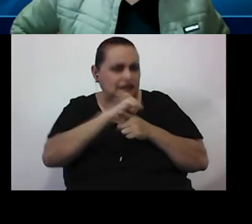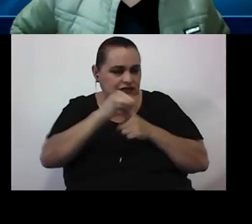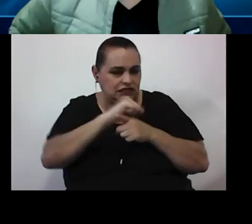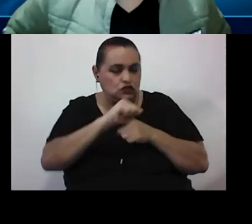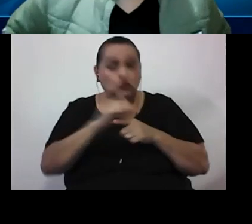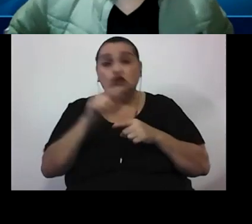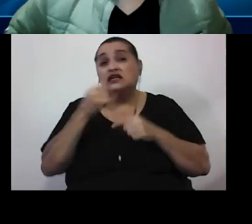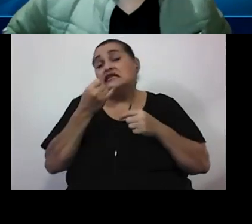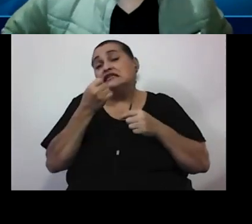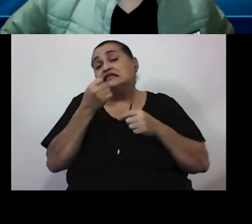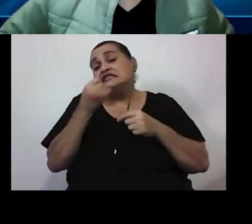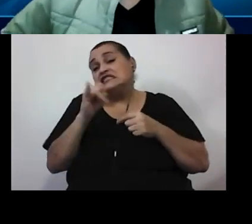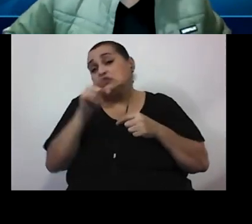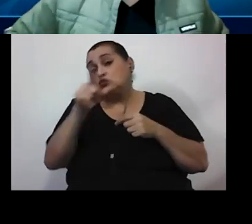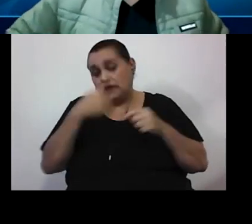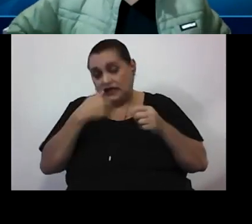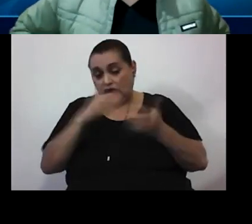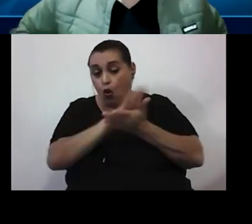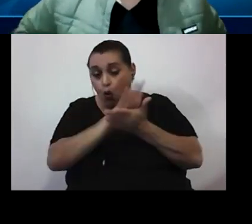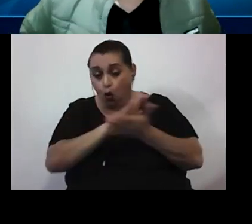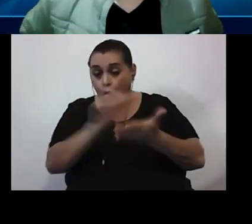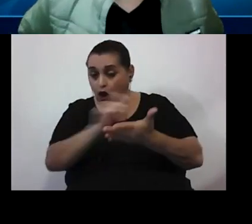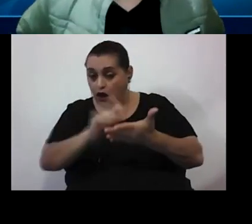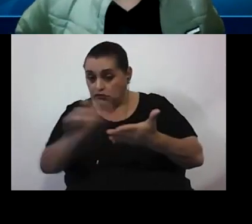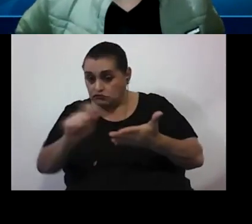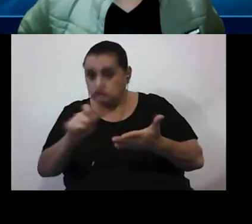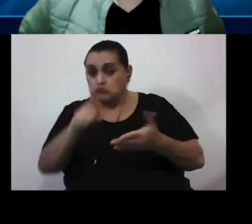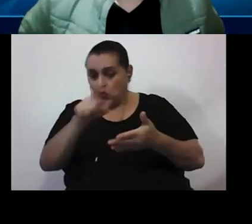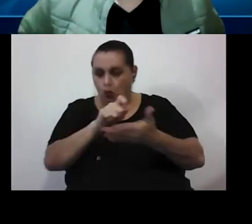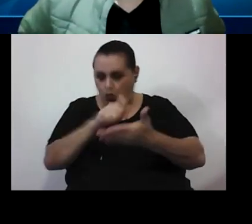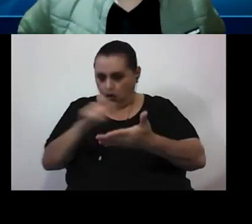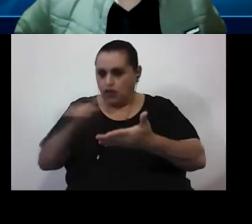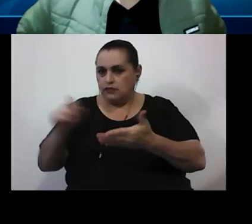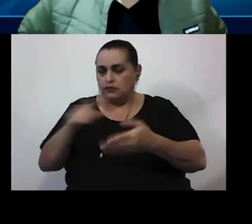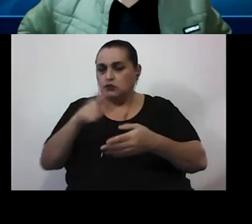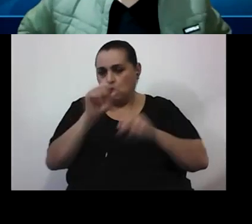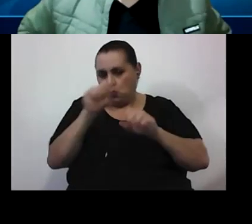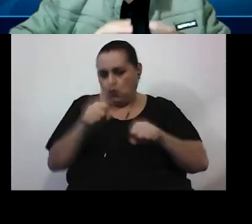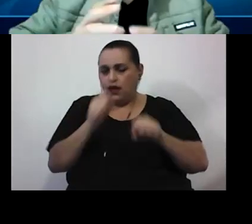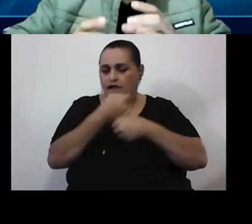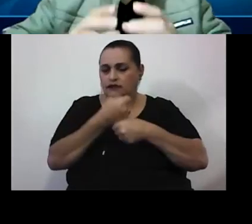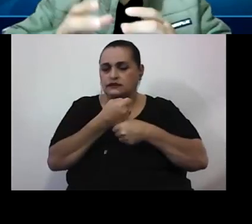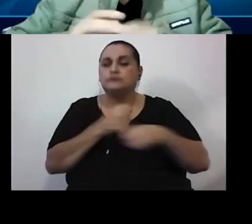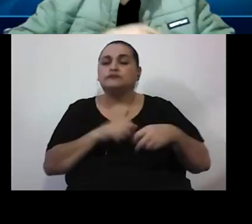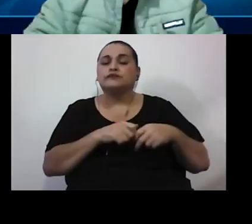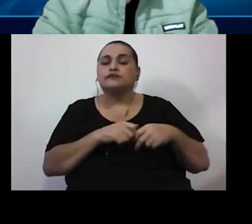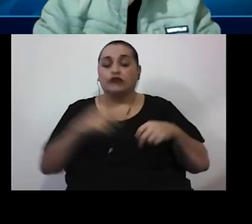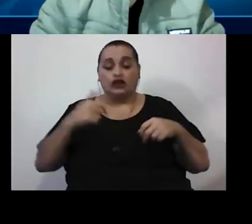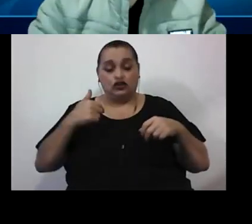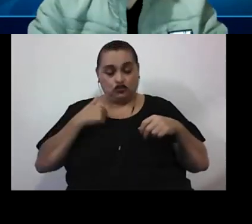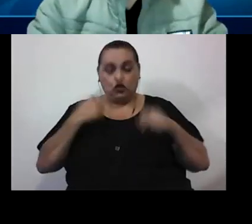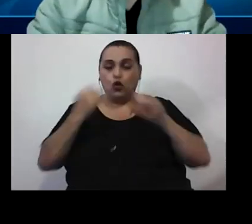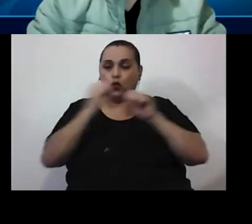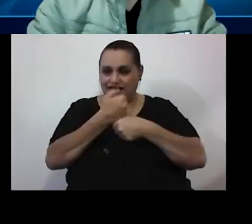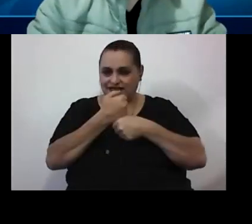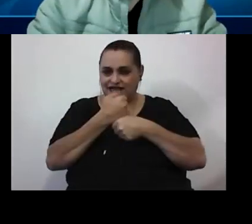tiene una hojita, un lápiz ahí a mano, lo puede hacer. Yo voy a ir haciéndolo un